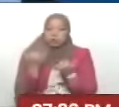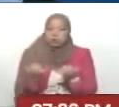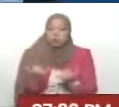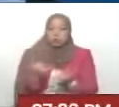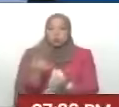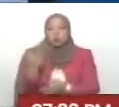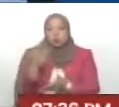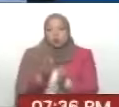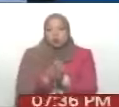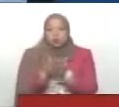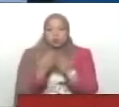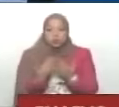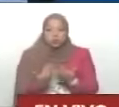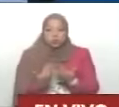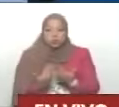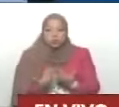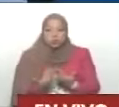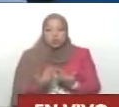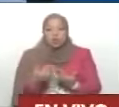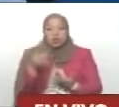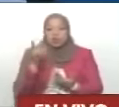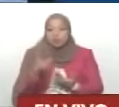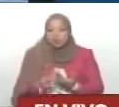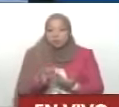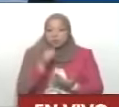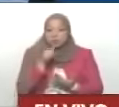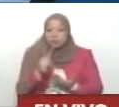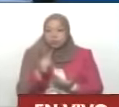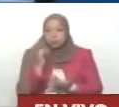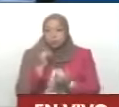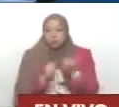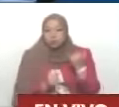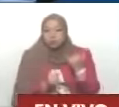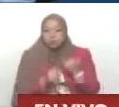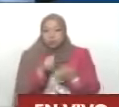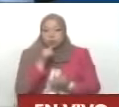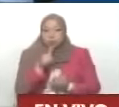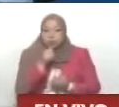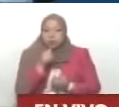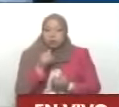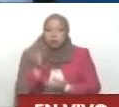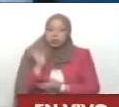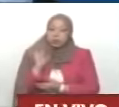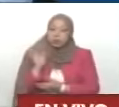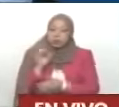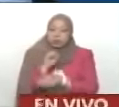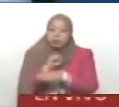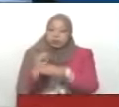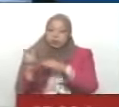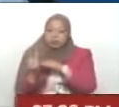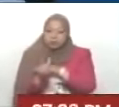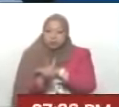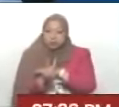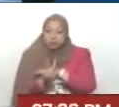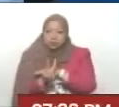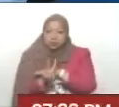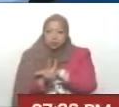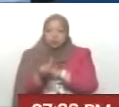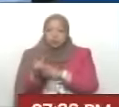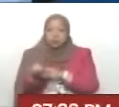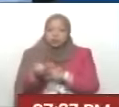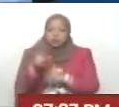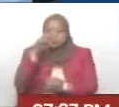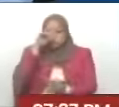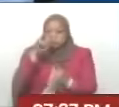los documentos de la CELAC. En la última cumbre que fuimos de San Vicente y las Granadinas, ya ahí se aprobó el